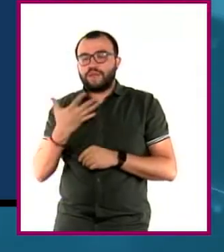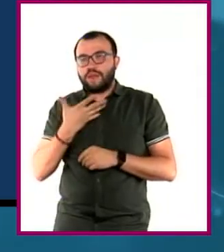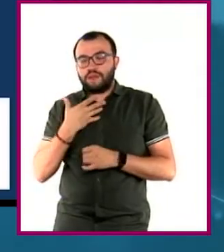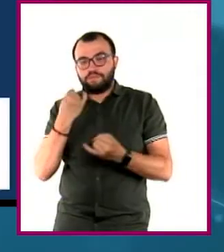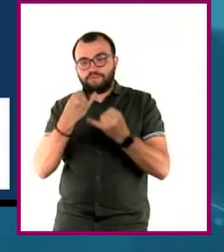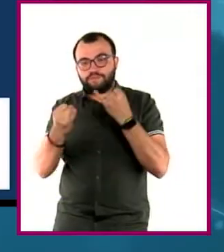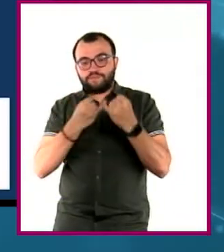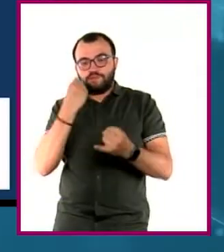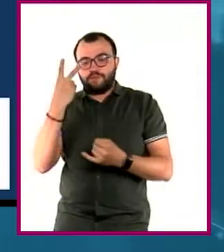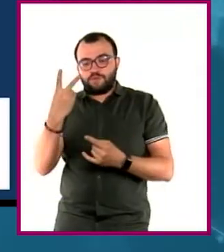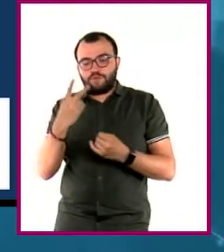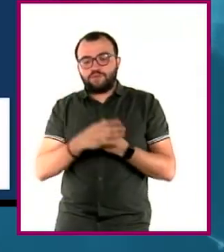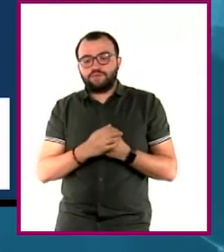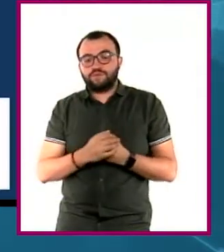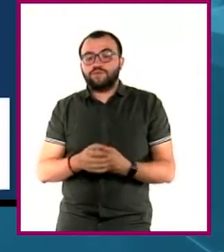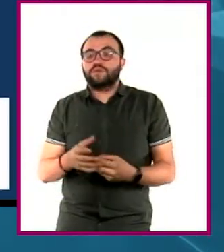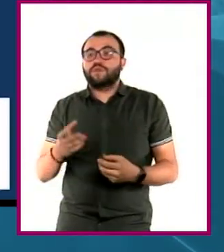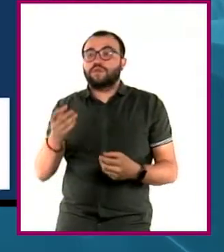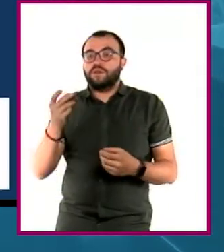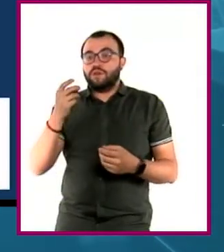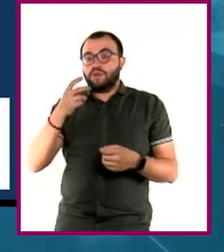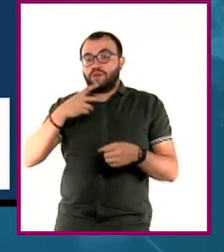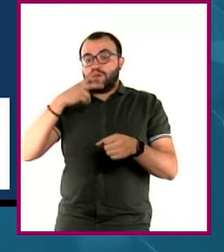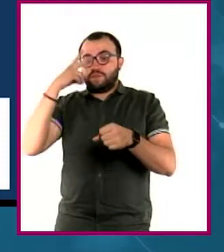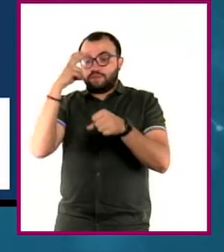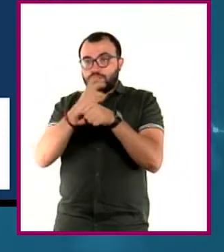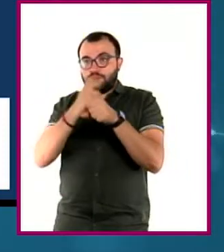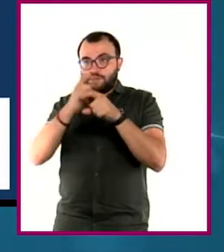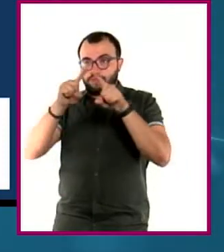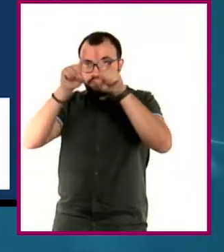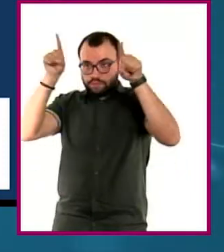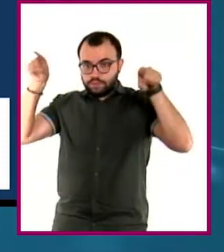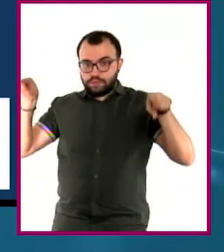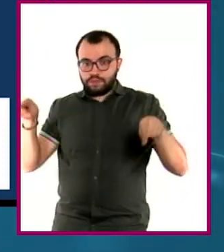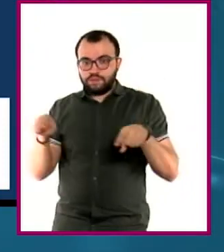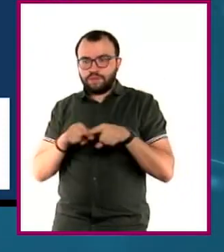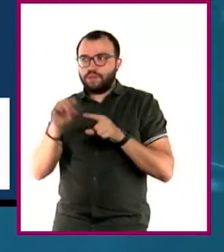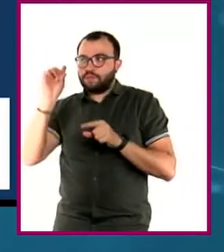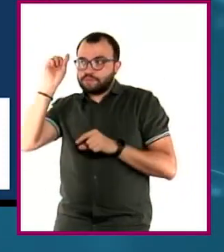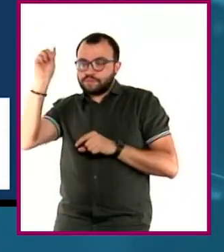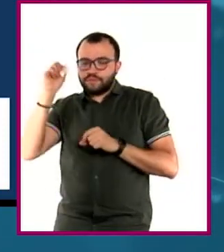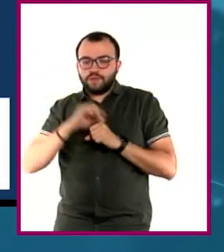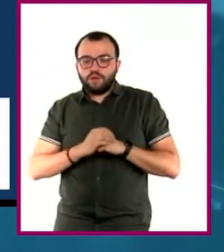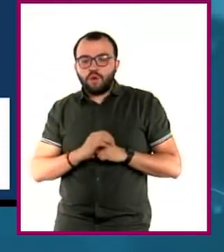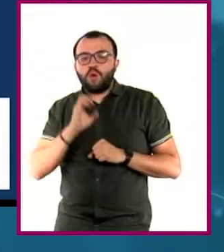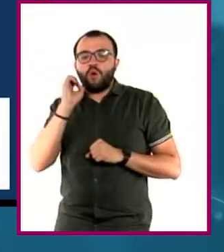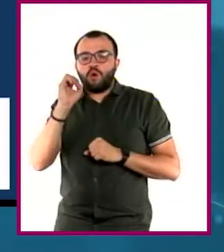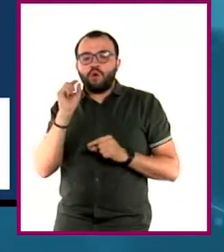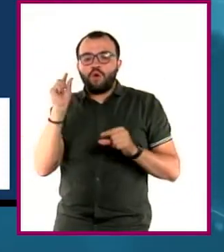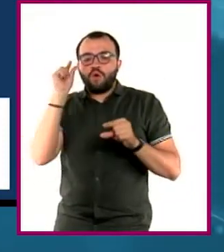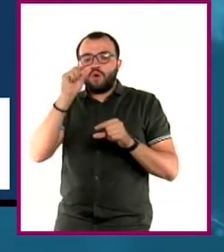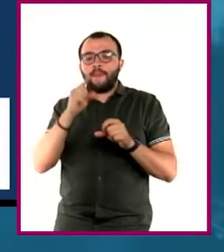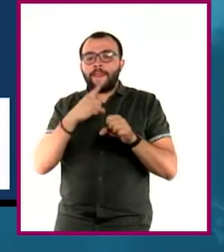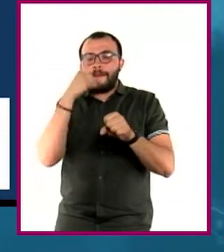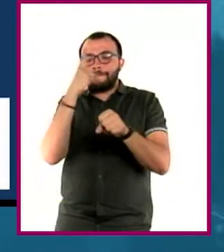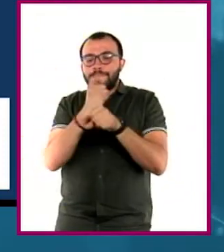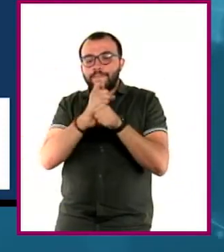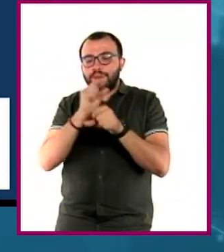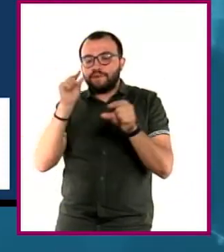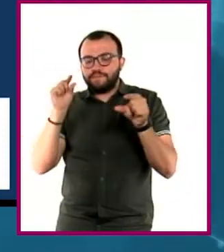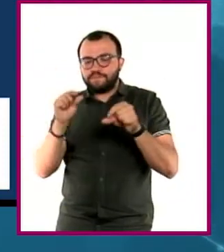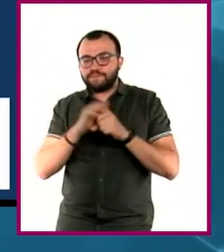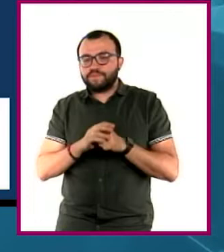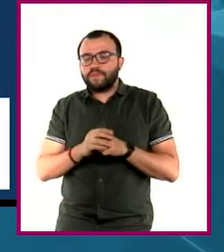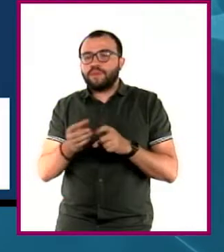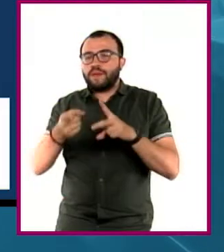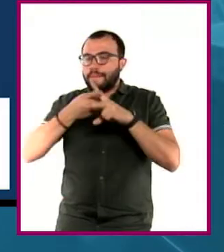sopas. O los ponemos en el segundo orbital o los ponemos en el primer orbital. Entonces el